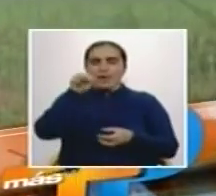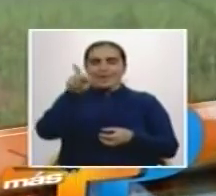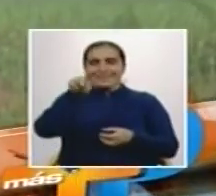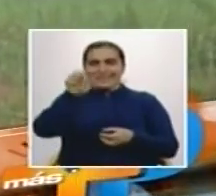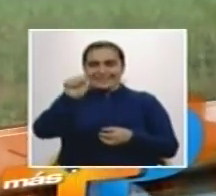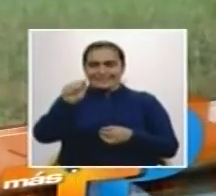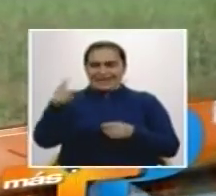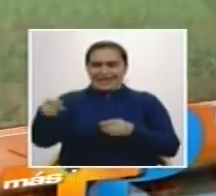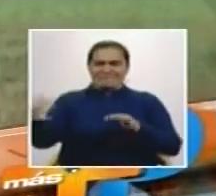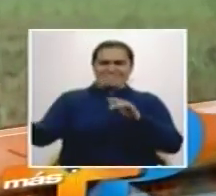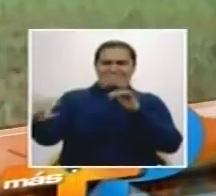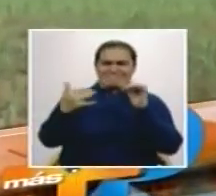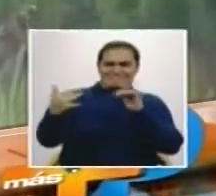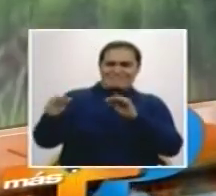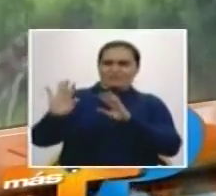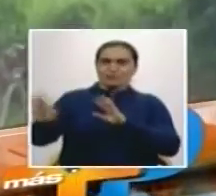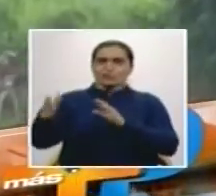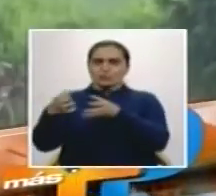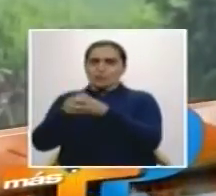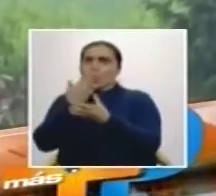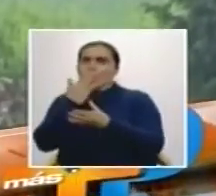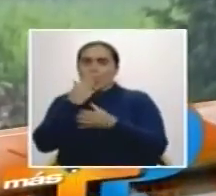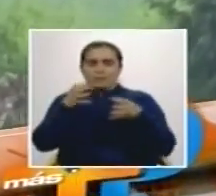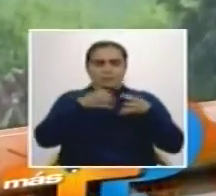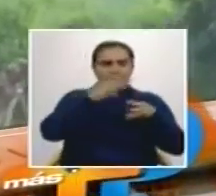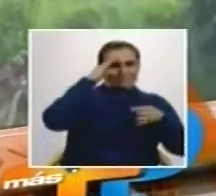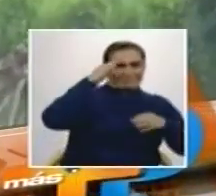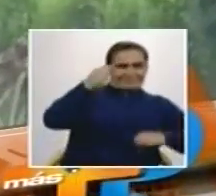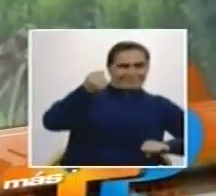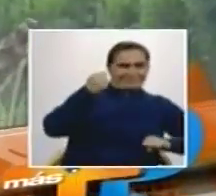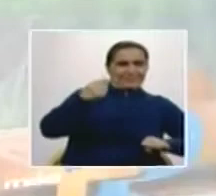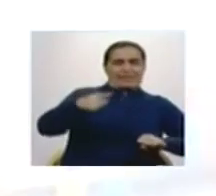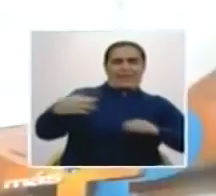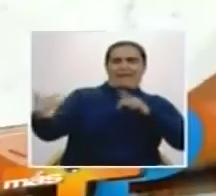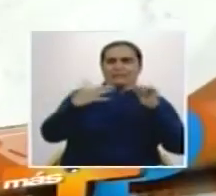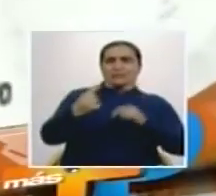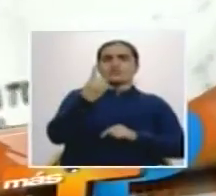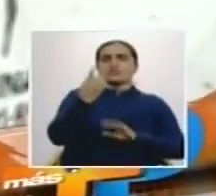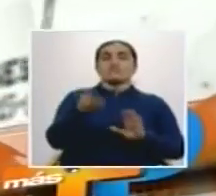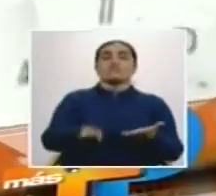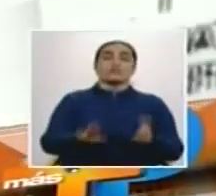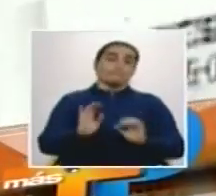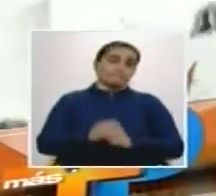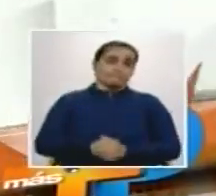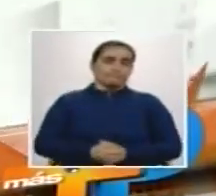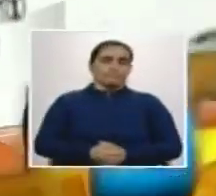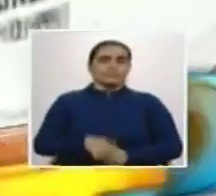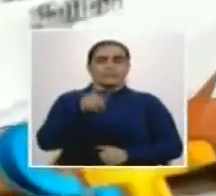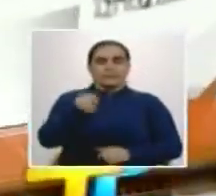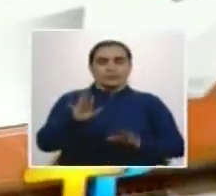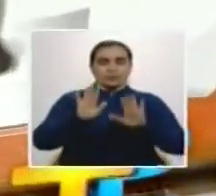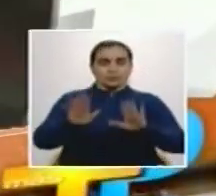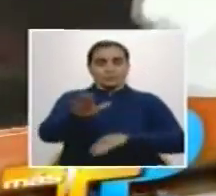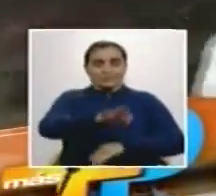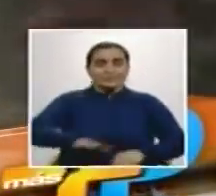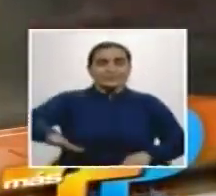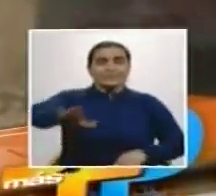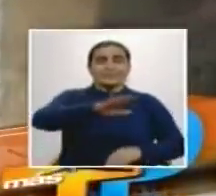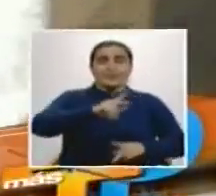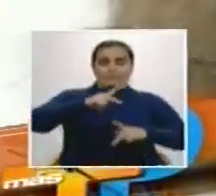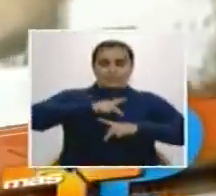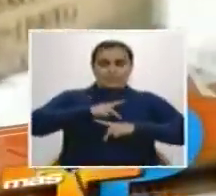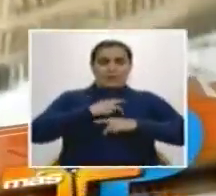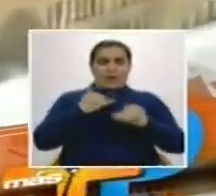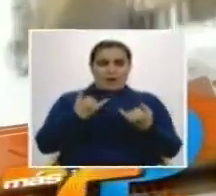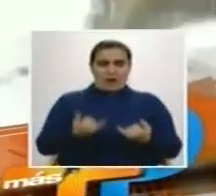entre indígenas y fuerza pública en una de las haciendas tomadas por los nativos. Restitución de tierras. A esta hora avanza